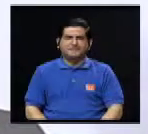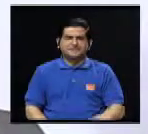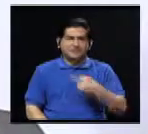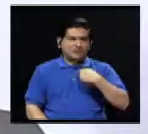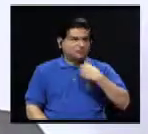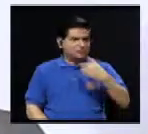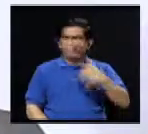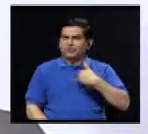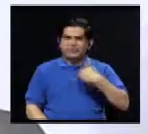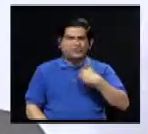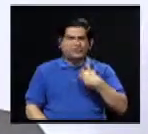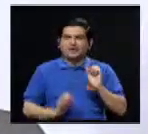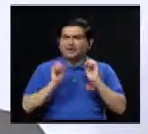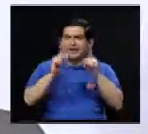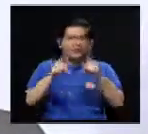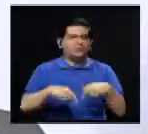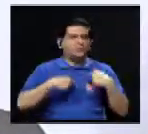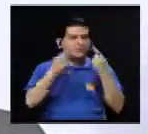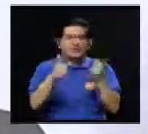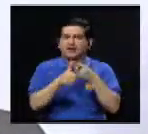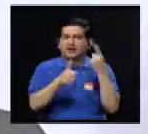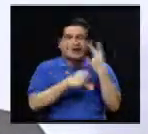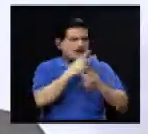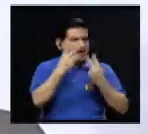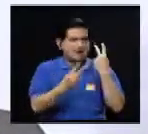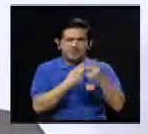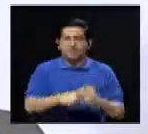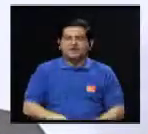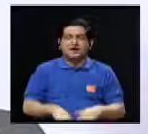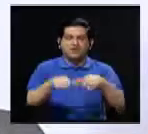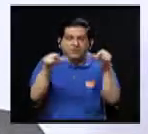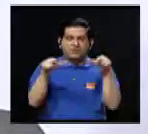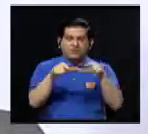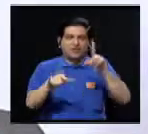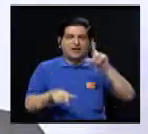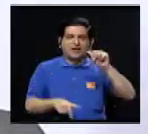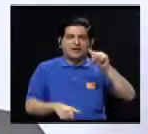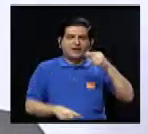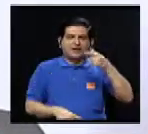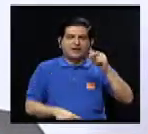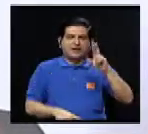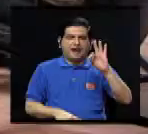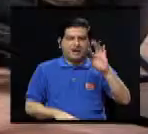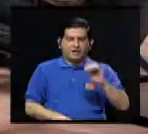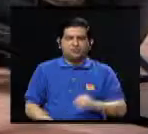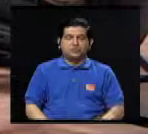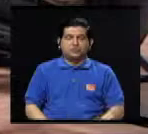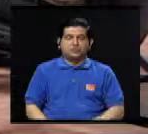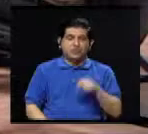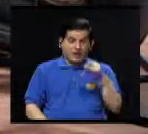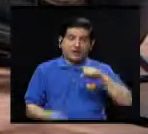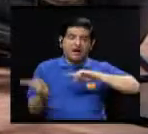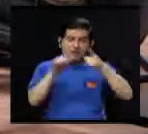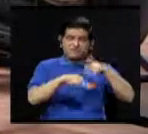bueno, yo no tuve oportunidad de ir a la primera gira en Lagarto, que sí fue Daniela, pero a la segunda